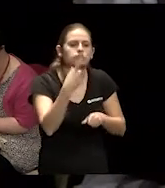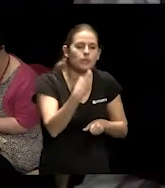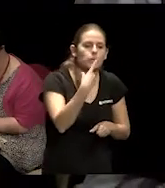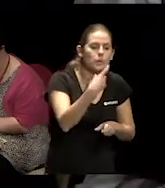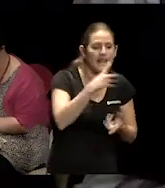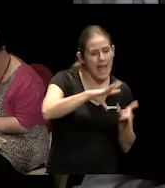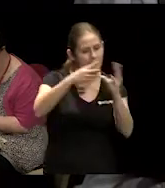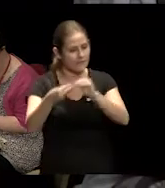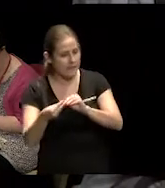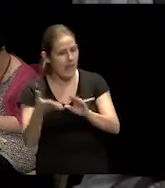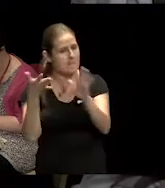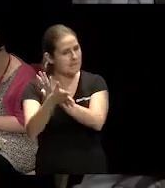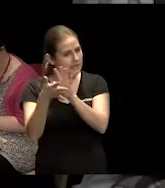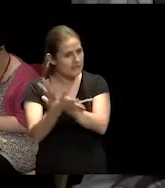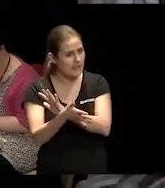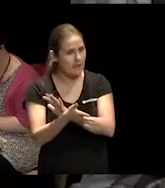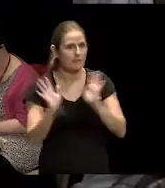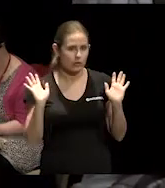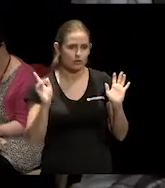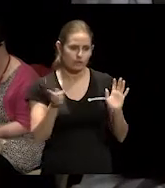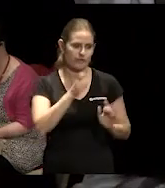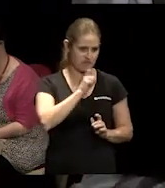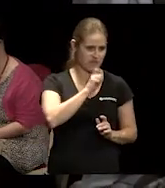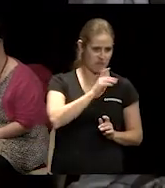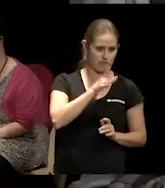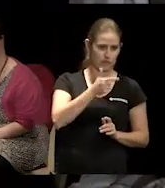que ostras, si desvelas el pastel, a mí